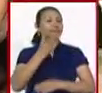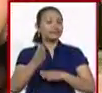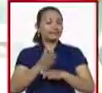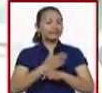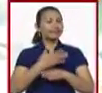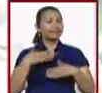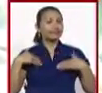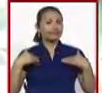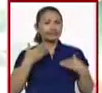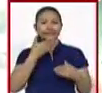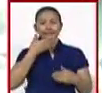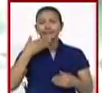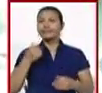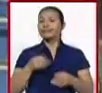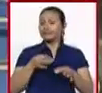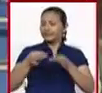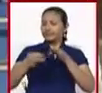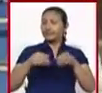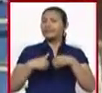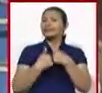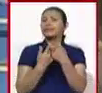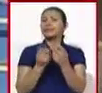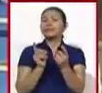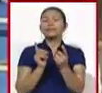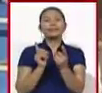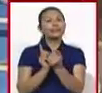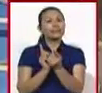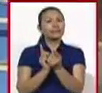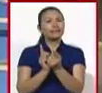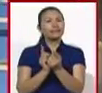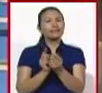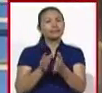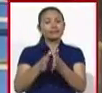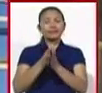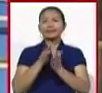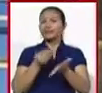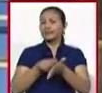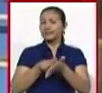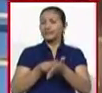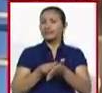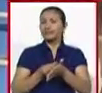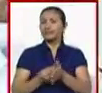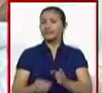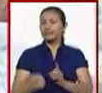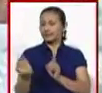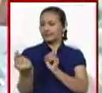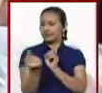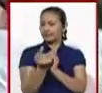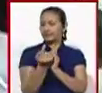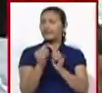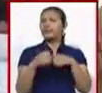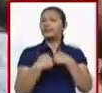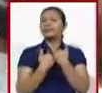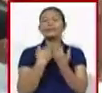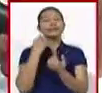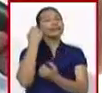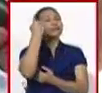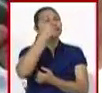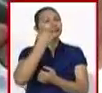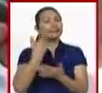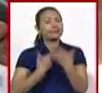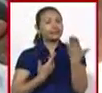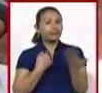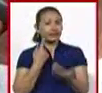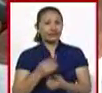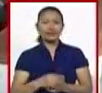mejor semblante, ella relata cómo fue atacada cuando fue a cobrar una deuda. ¿Estas personas se mostraban agresivas siempre? Sí,